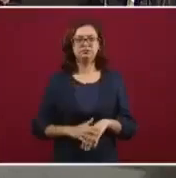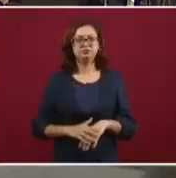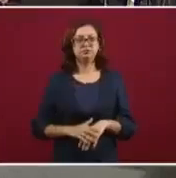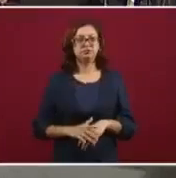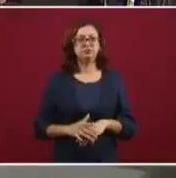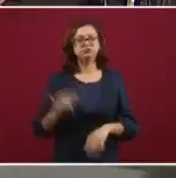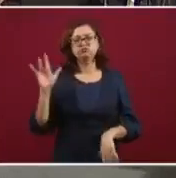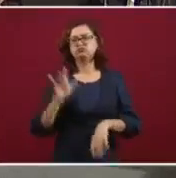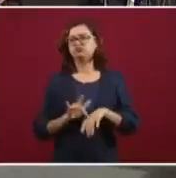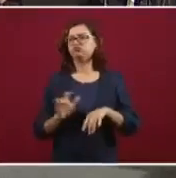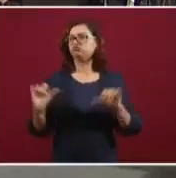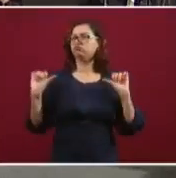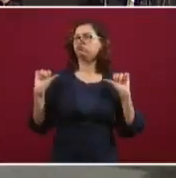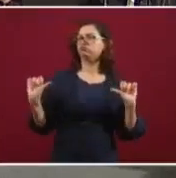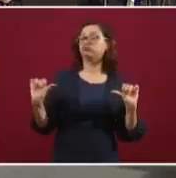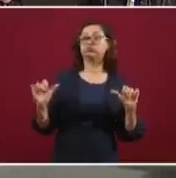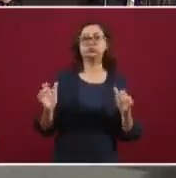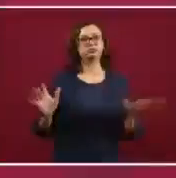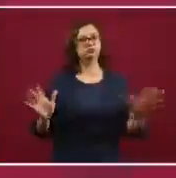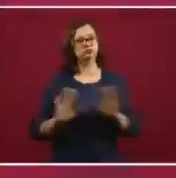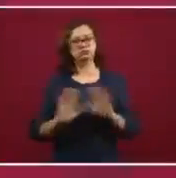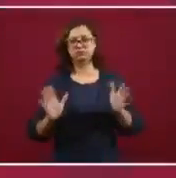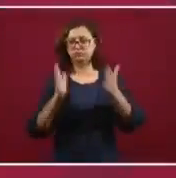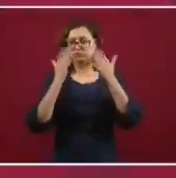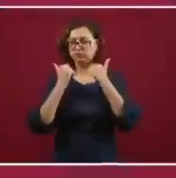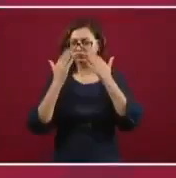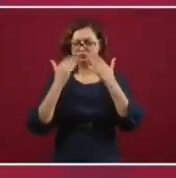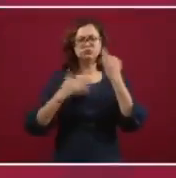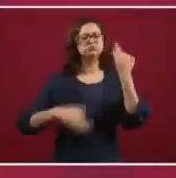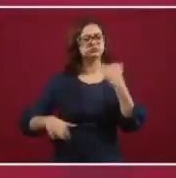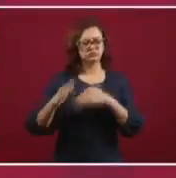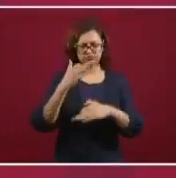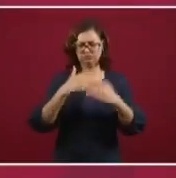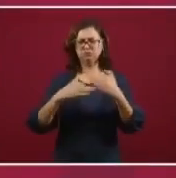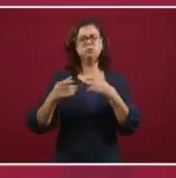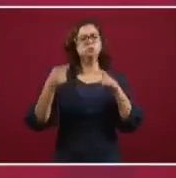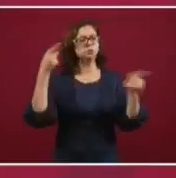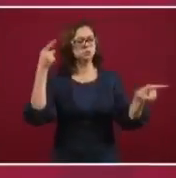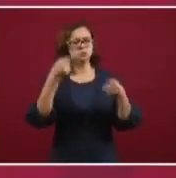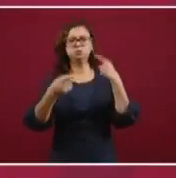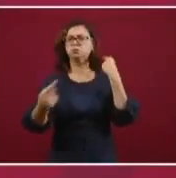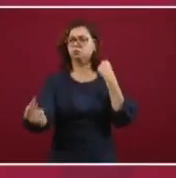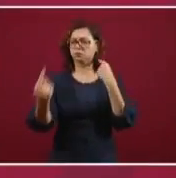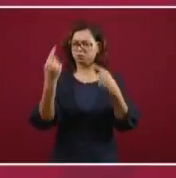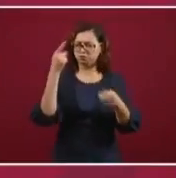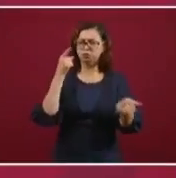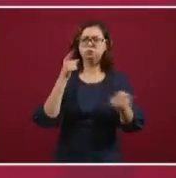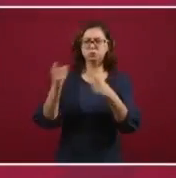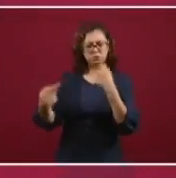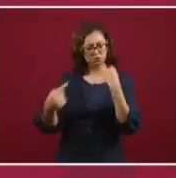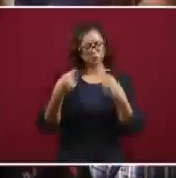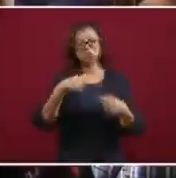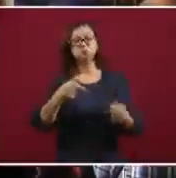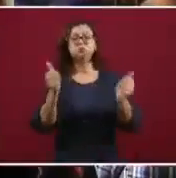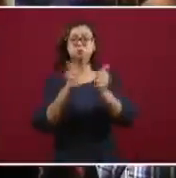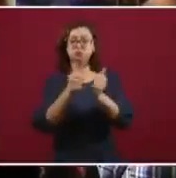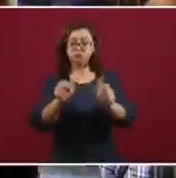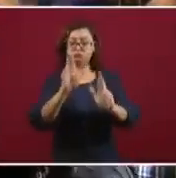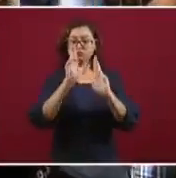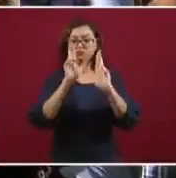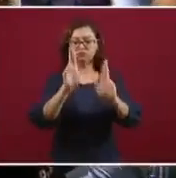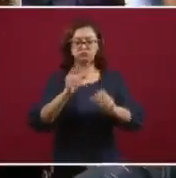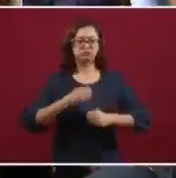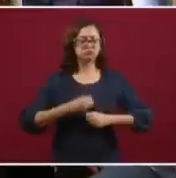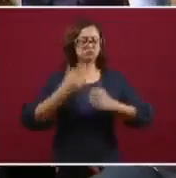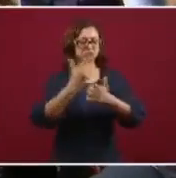intocables y que nada más nos respetemos, pero que podamos hablar con toda